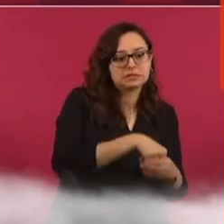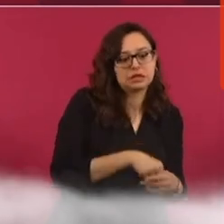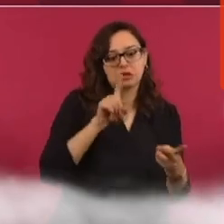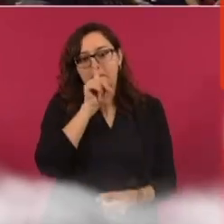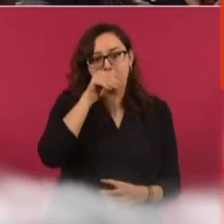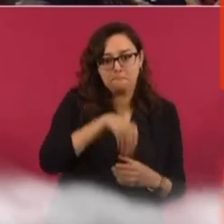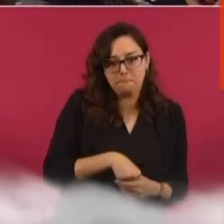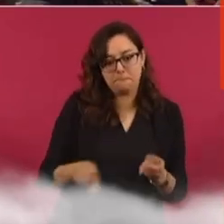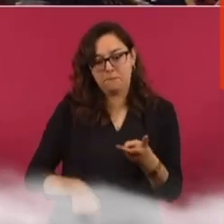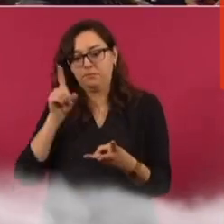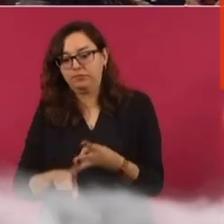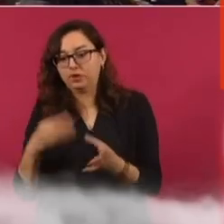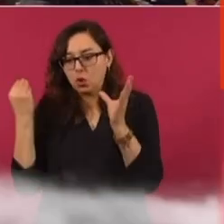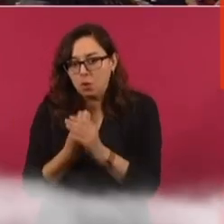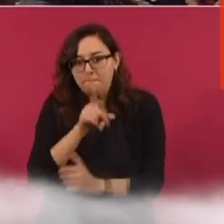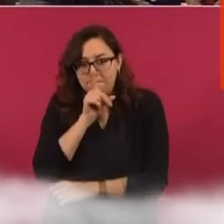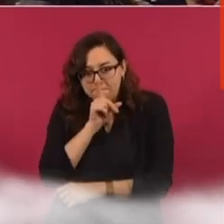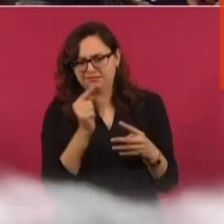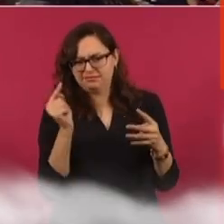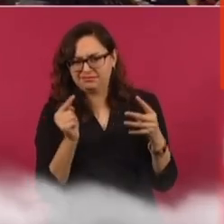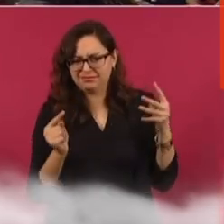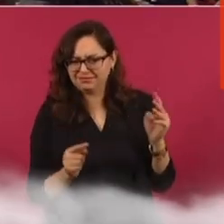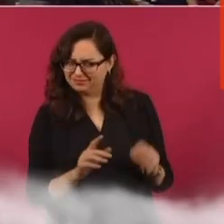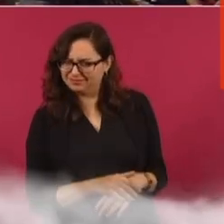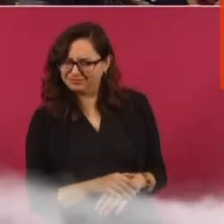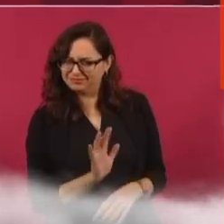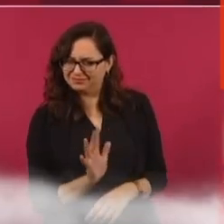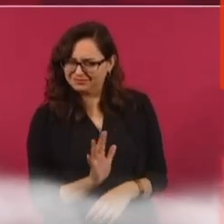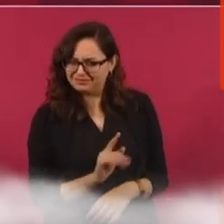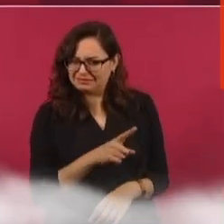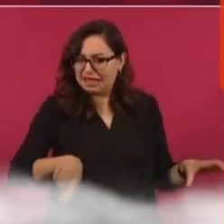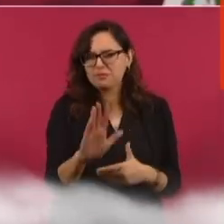debido proceso, secrecía, sigilo. Vida pública tiene